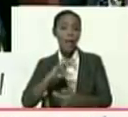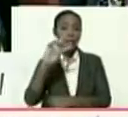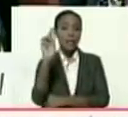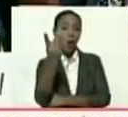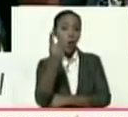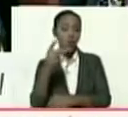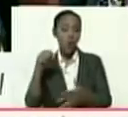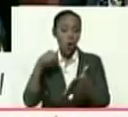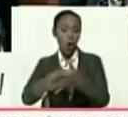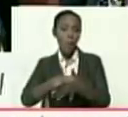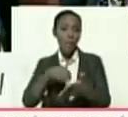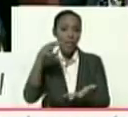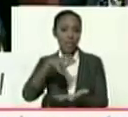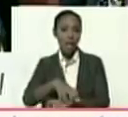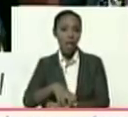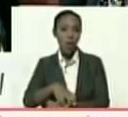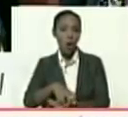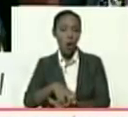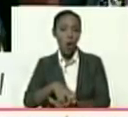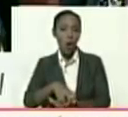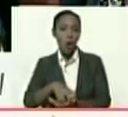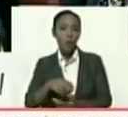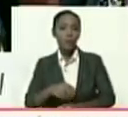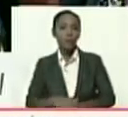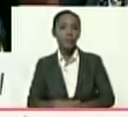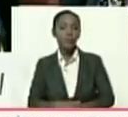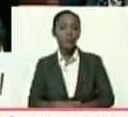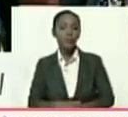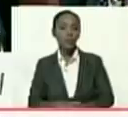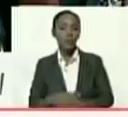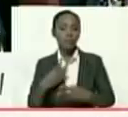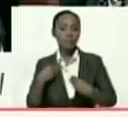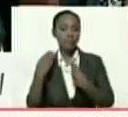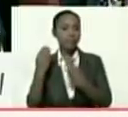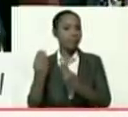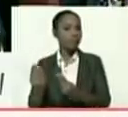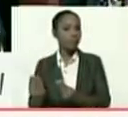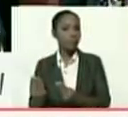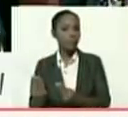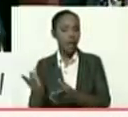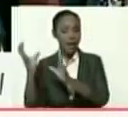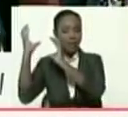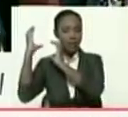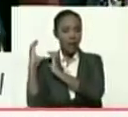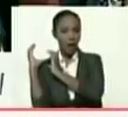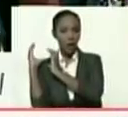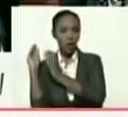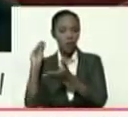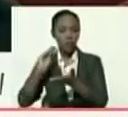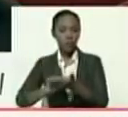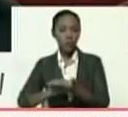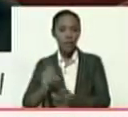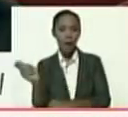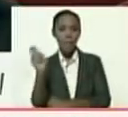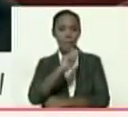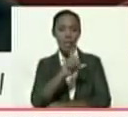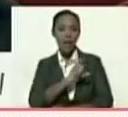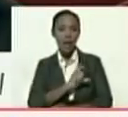golpe de Estado lo están dando para el cargo que debía ejercer a partir del mes de enero.